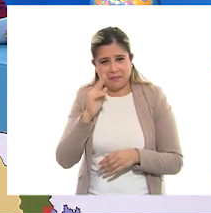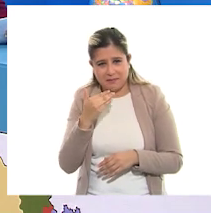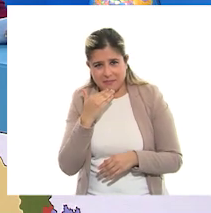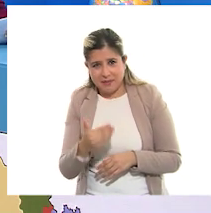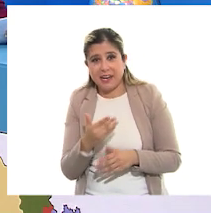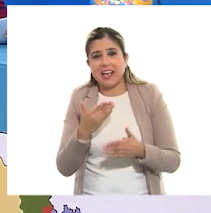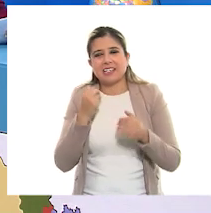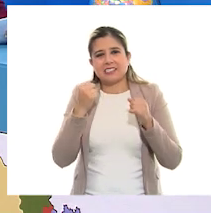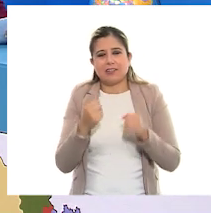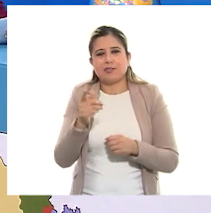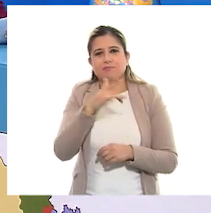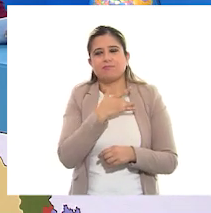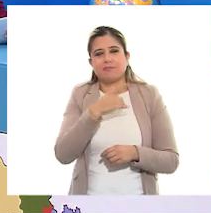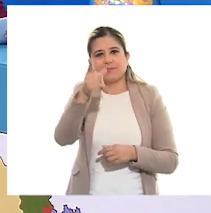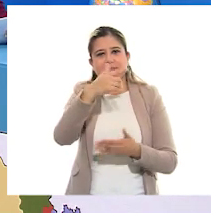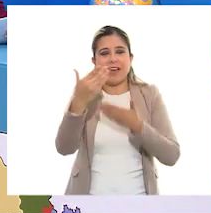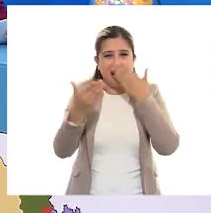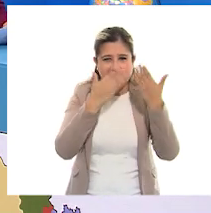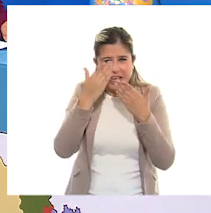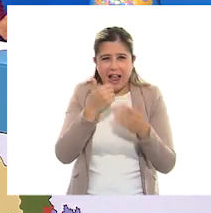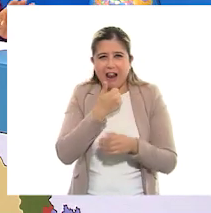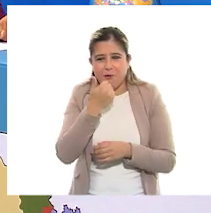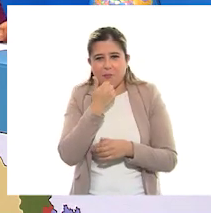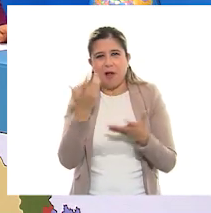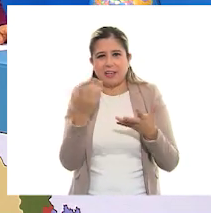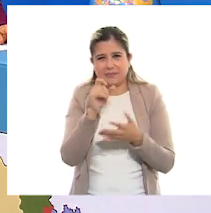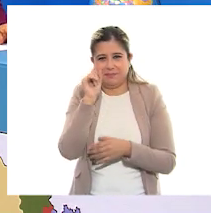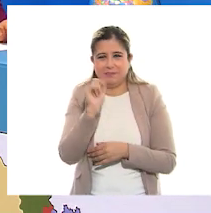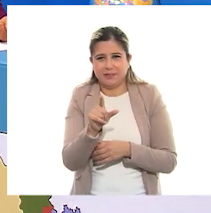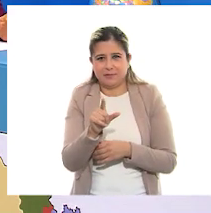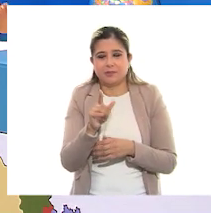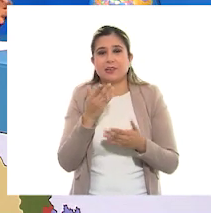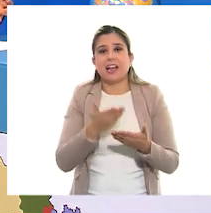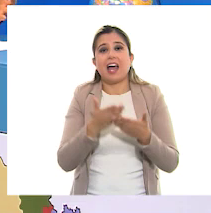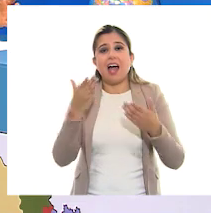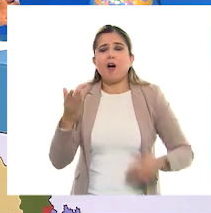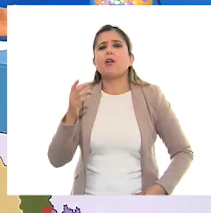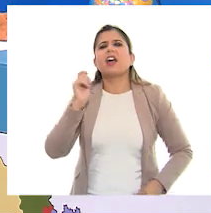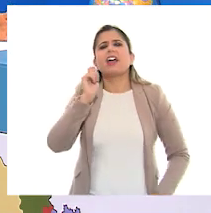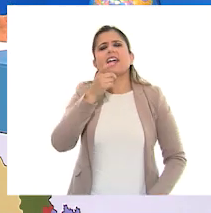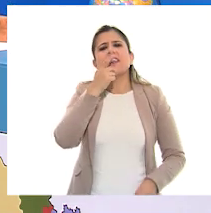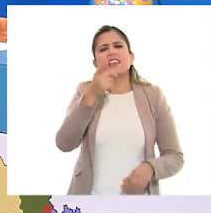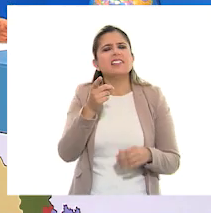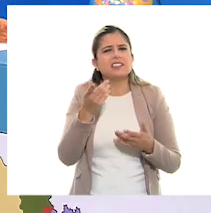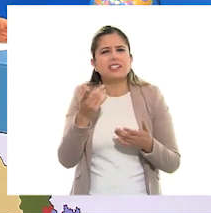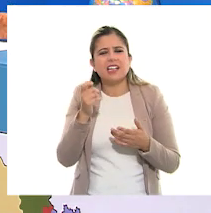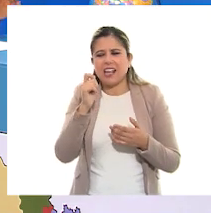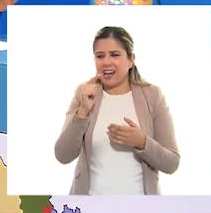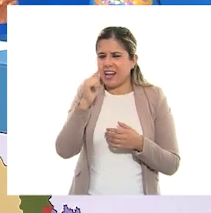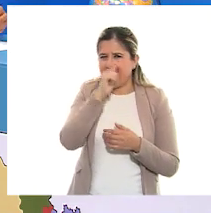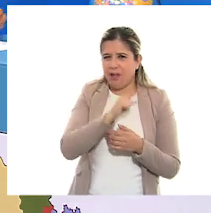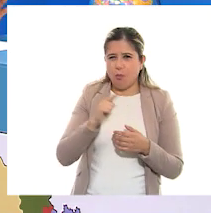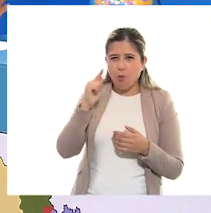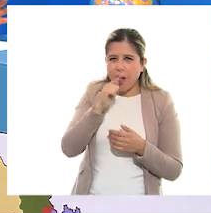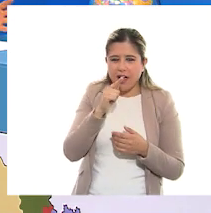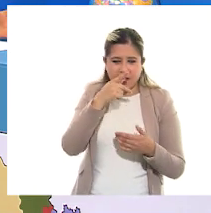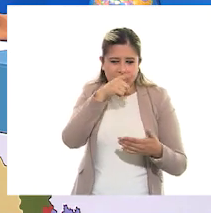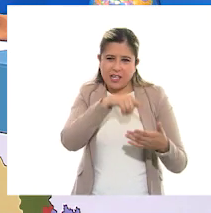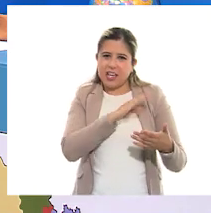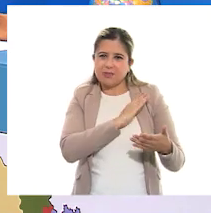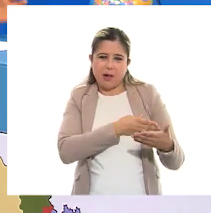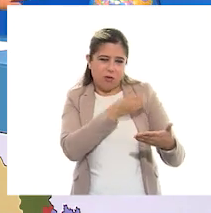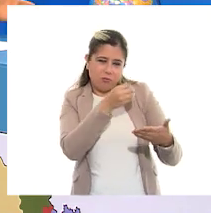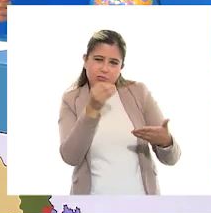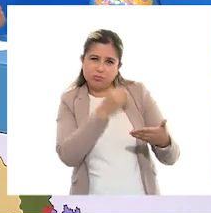segura que nuestros estudiantes en casa también lo hicieron. Ahora, ¿qué me dices del tipo de lenguaje utilizado en